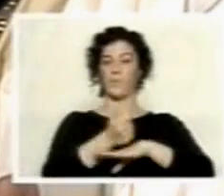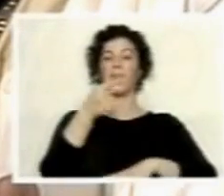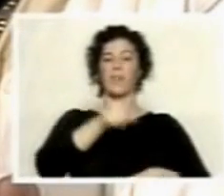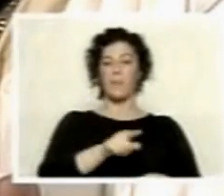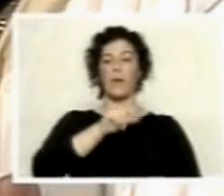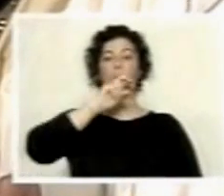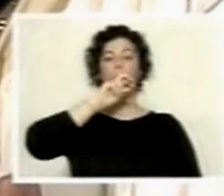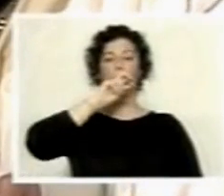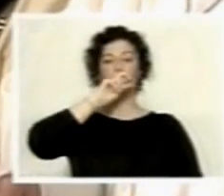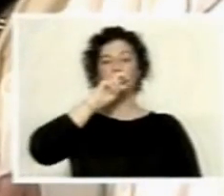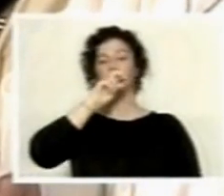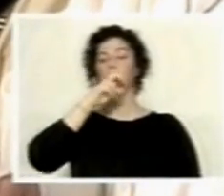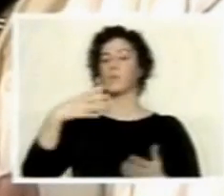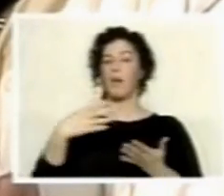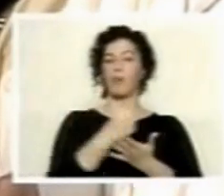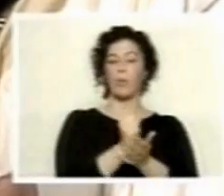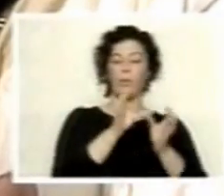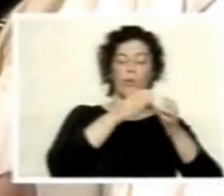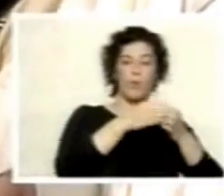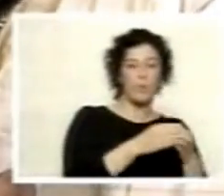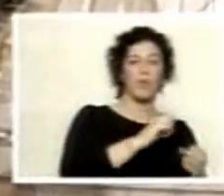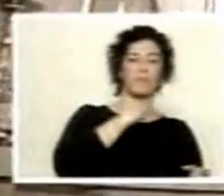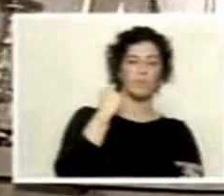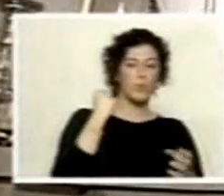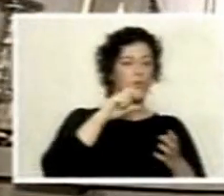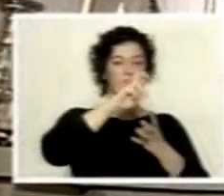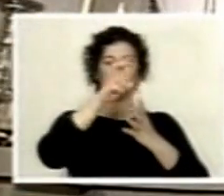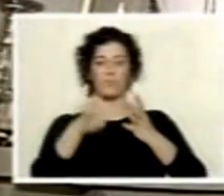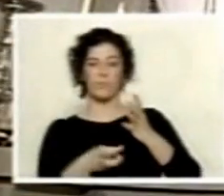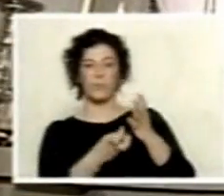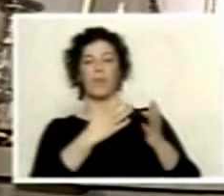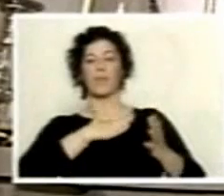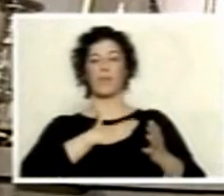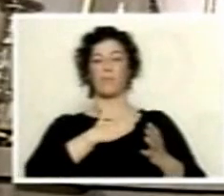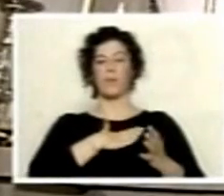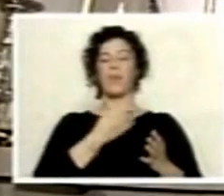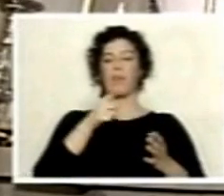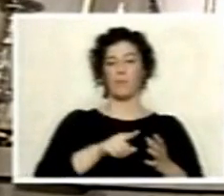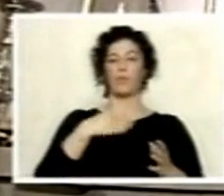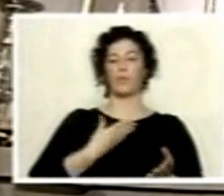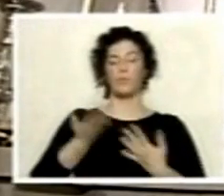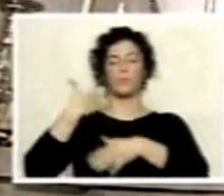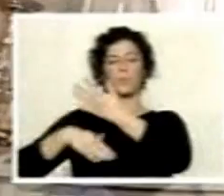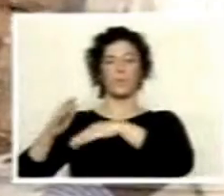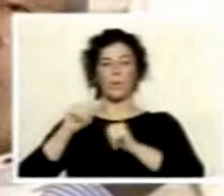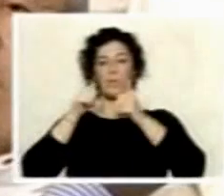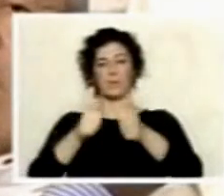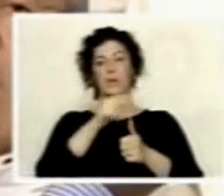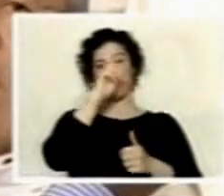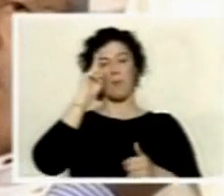los obispos, sacerdotes, religiosos y religiosas y seglares de mi archidiócesis de origen, de mi archidiócesis de